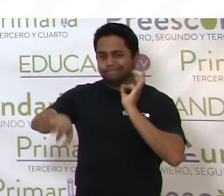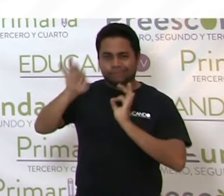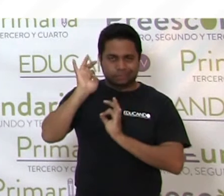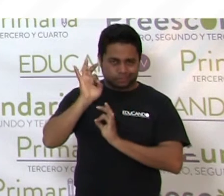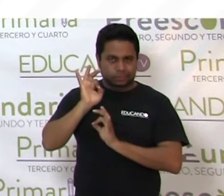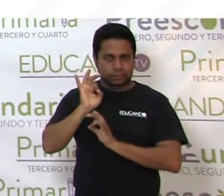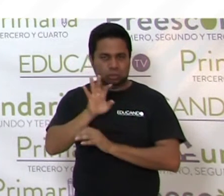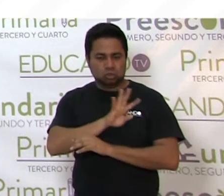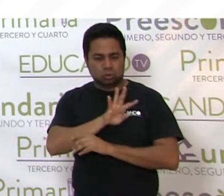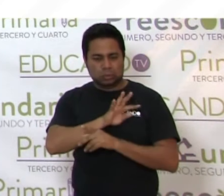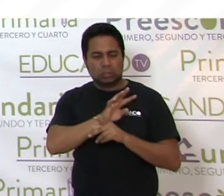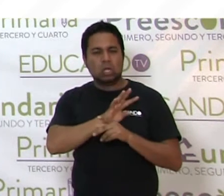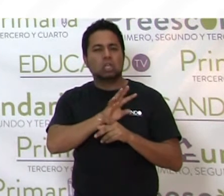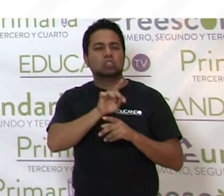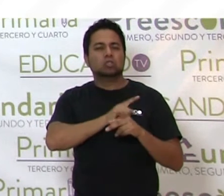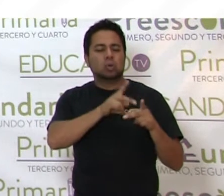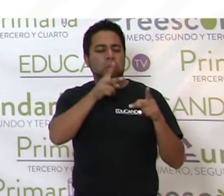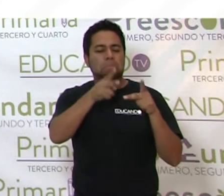solo una parte.